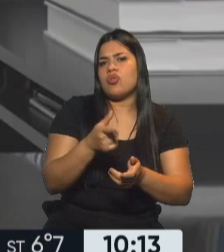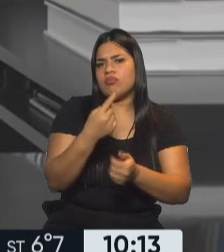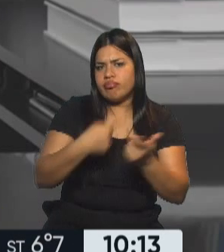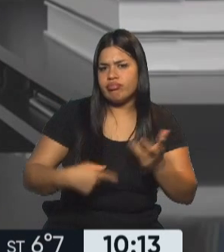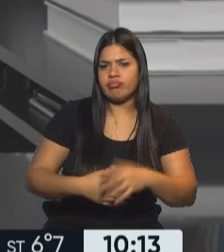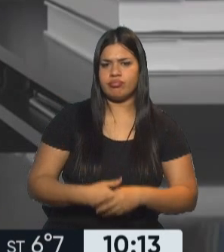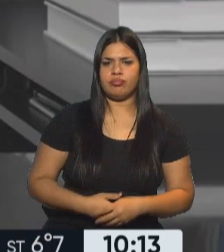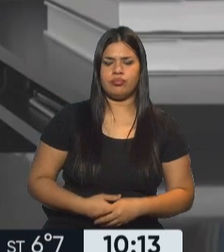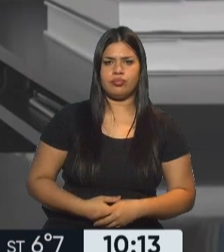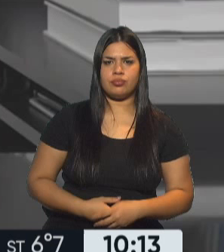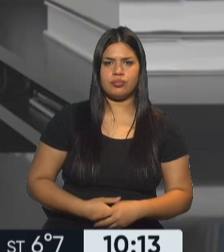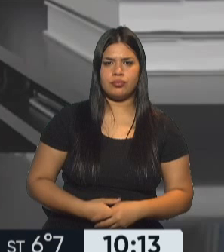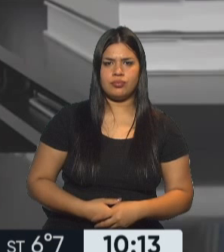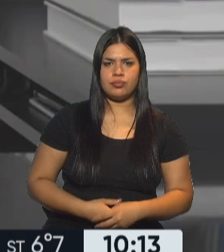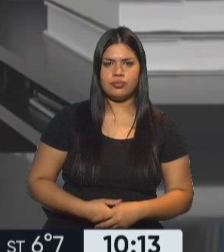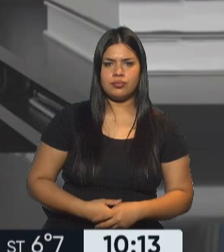internacionales de las que somos parte.